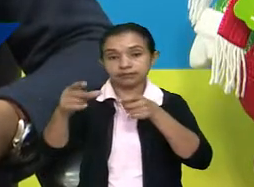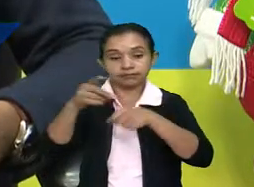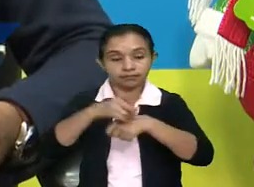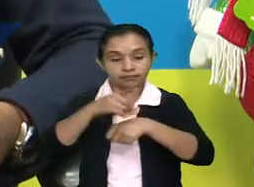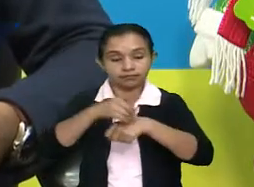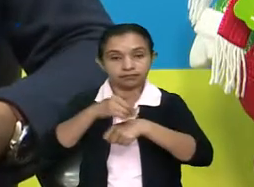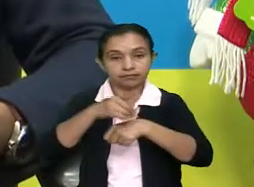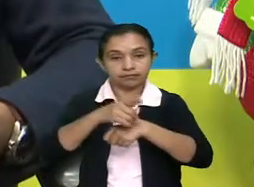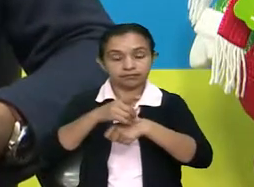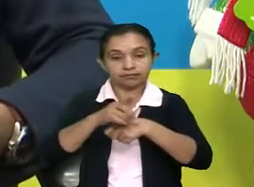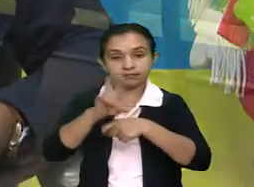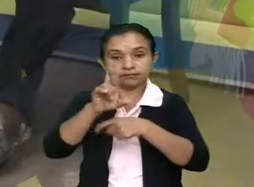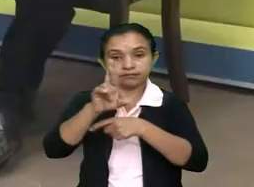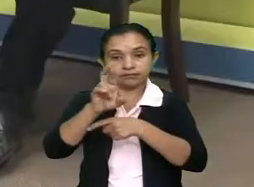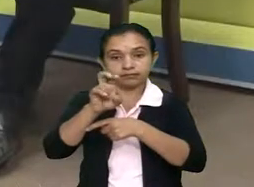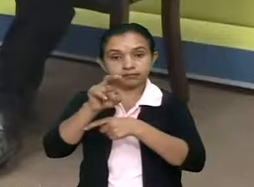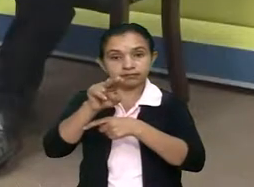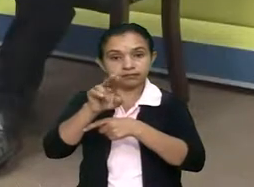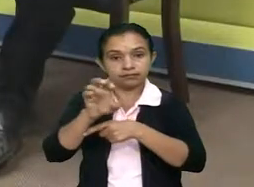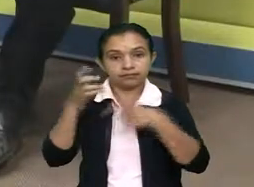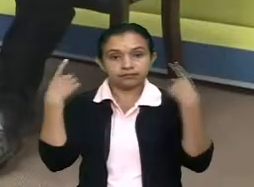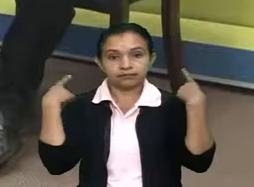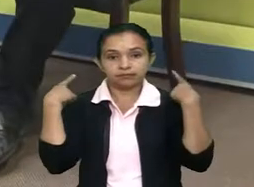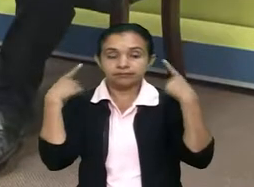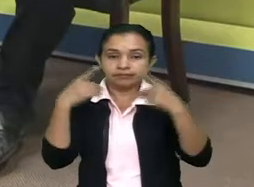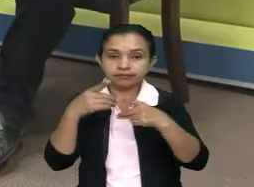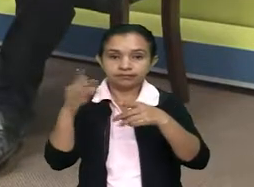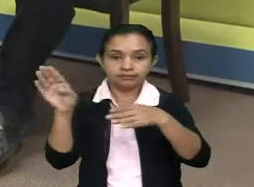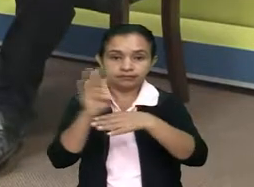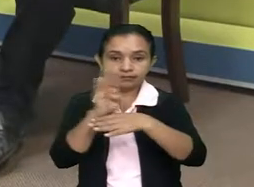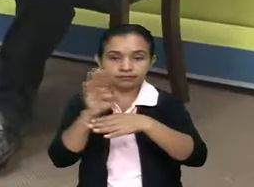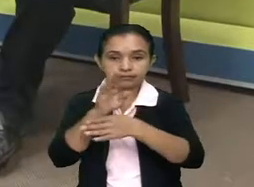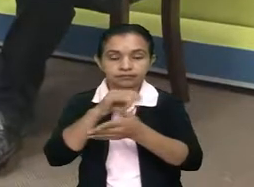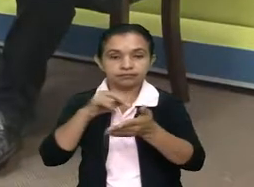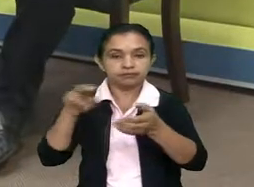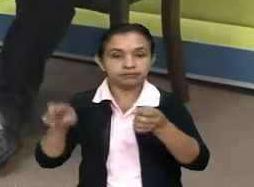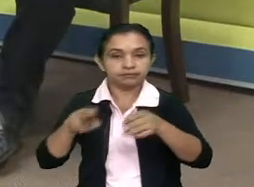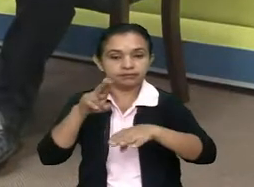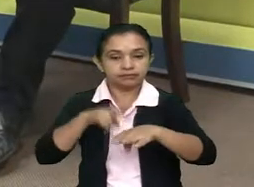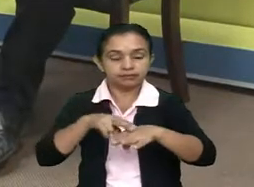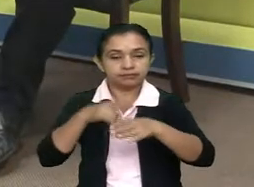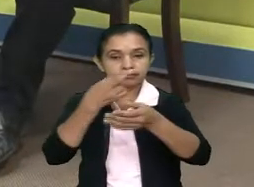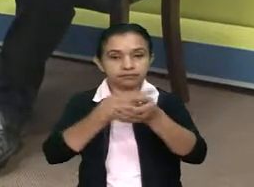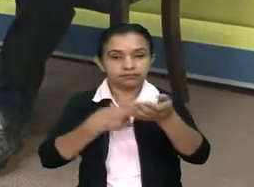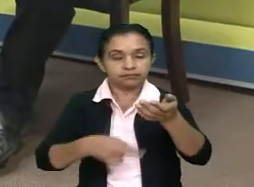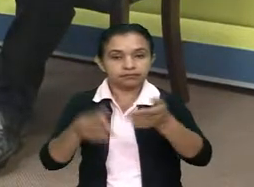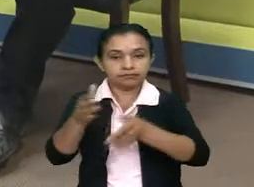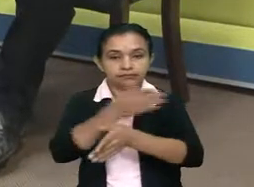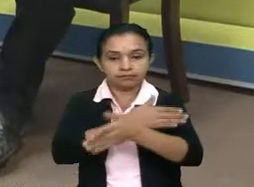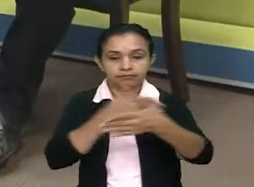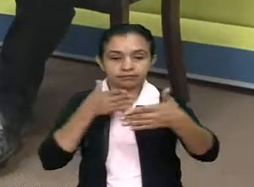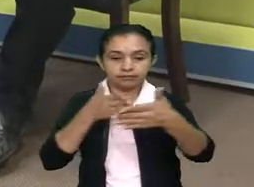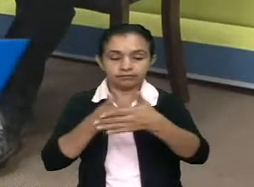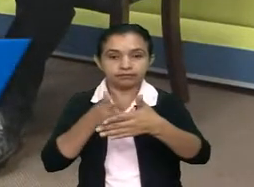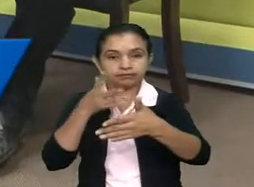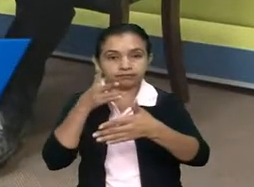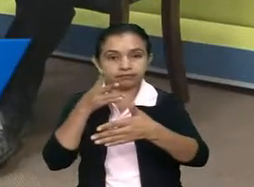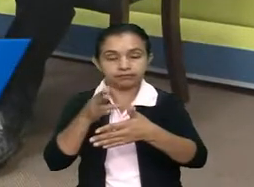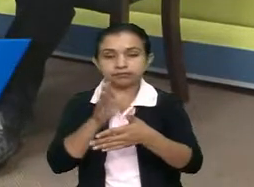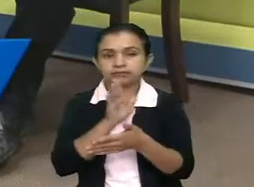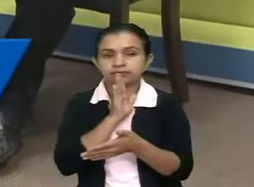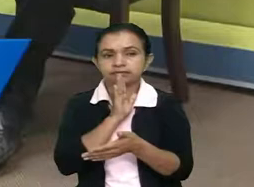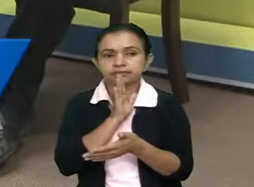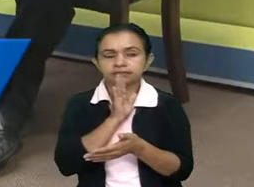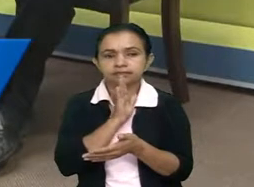rené berríos director del banco nacional de sangre doctor antes de que nos fuéramos a la pausa viables sigue la referencia de que